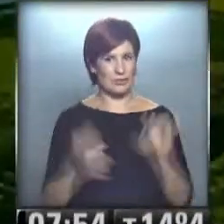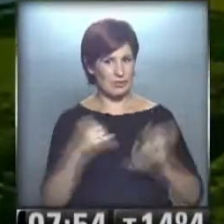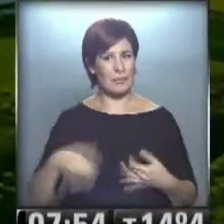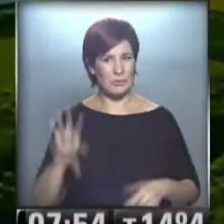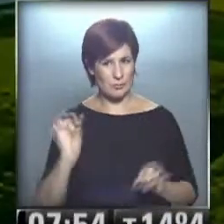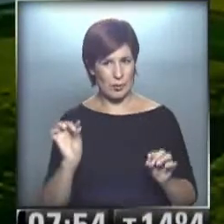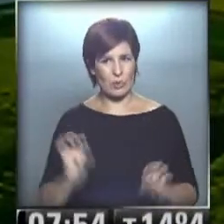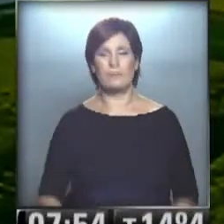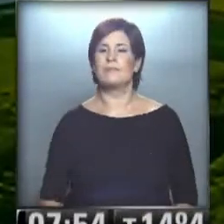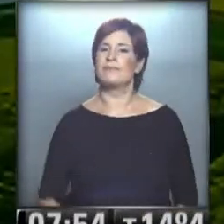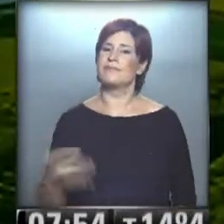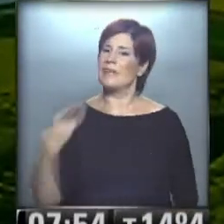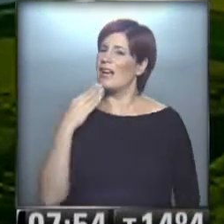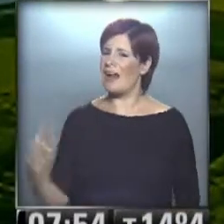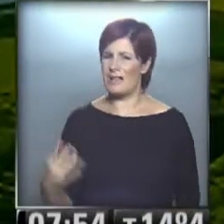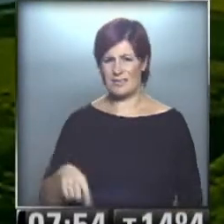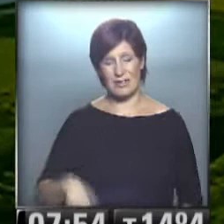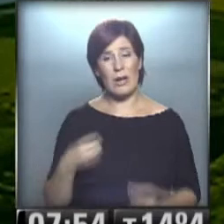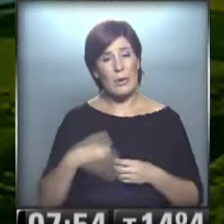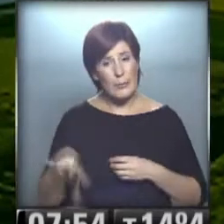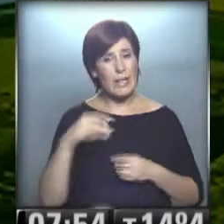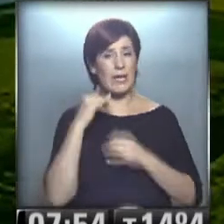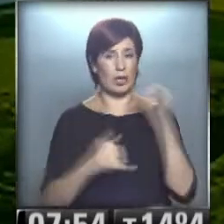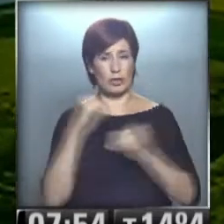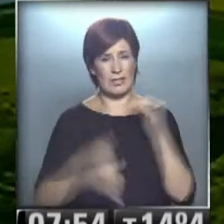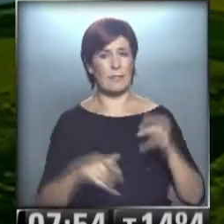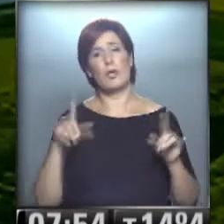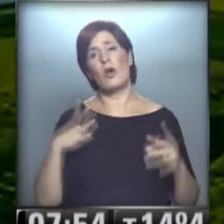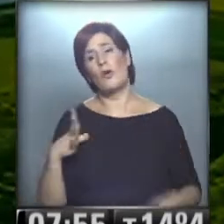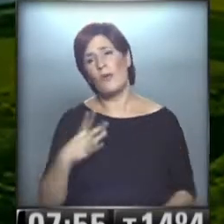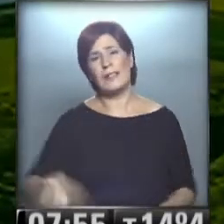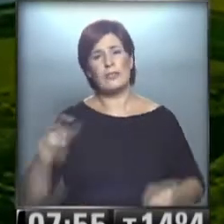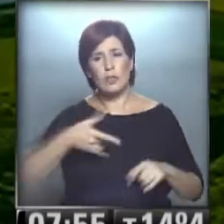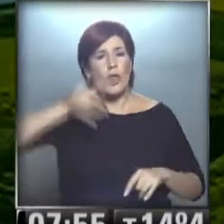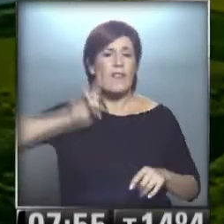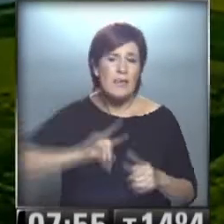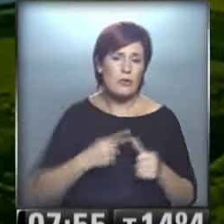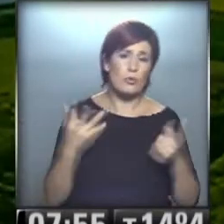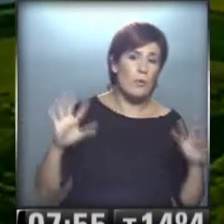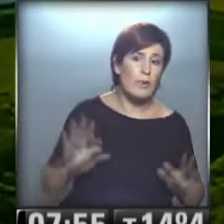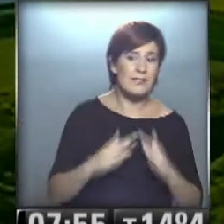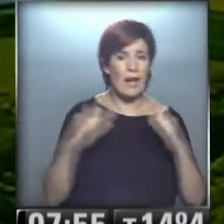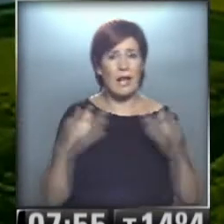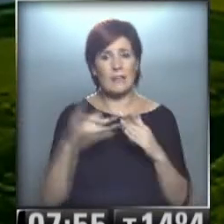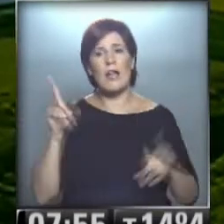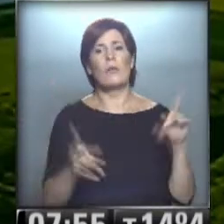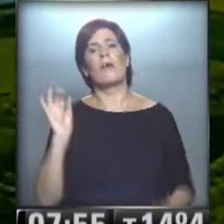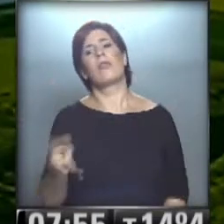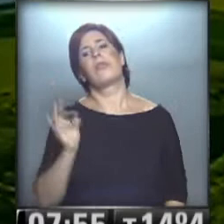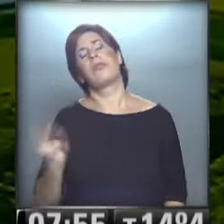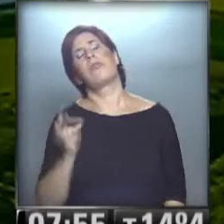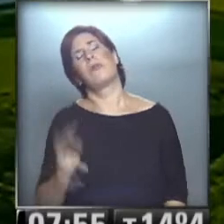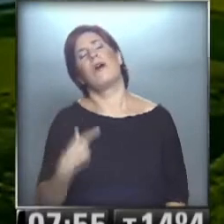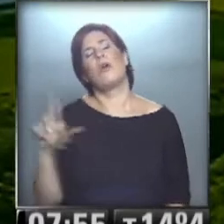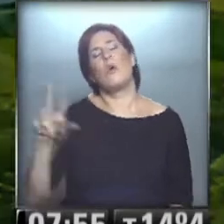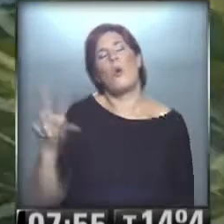gracias, Pato. Enseguida toda la información. Mientras terminamos de levantarnos, estamos desayunando seguramente en casa, ¿no, Cari? Sí, qué fiaca, cuesta, pero cuesta el lunes,